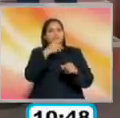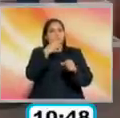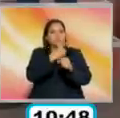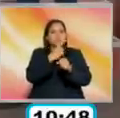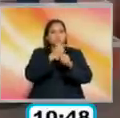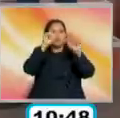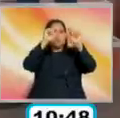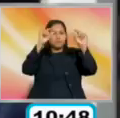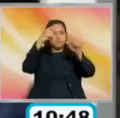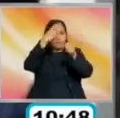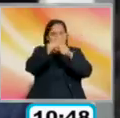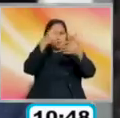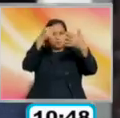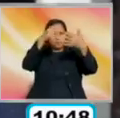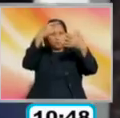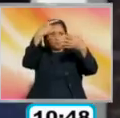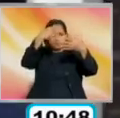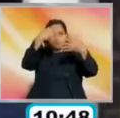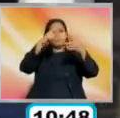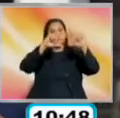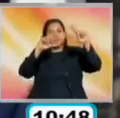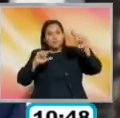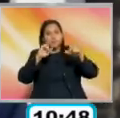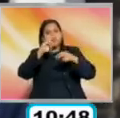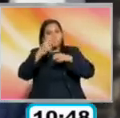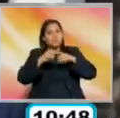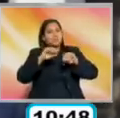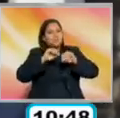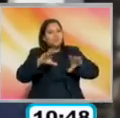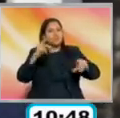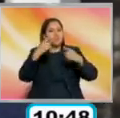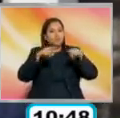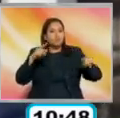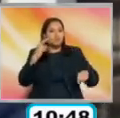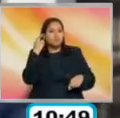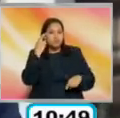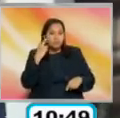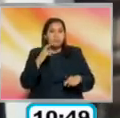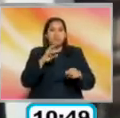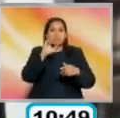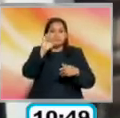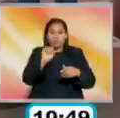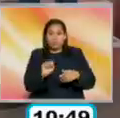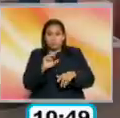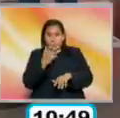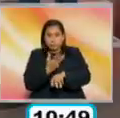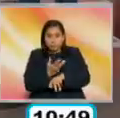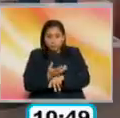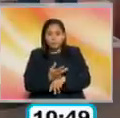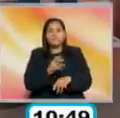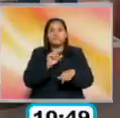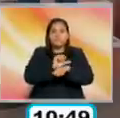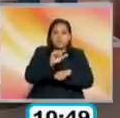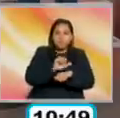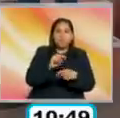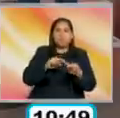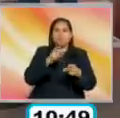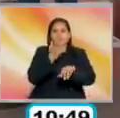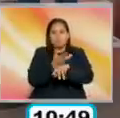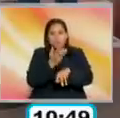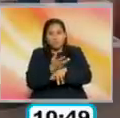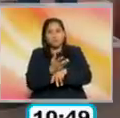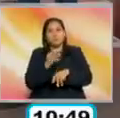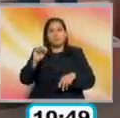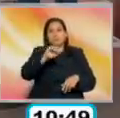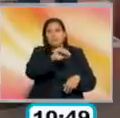otra vez a nivel nacional, volvimos a sonar en toda Sudamérica, tenemos en pláticas giras por Argentina, por Estados Unidos,